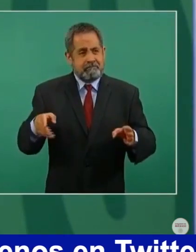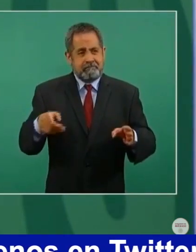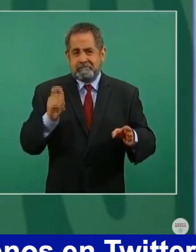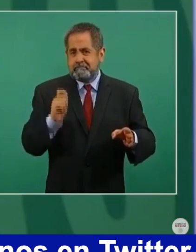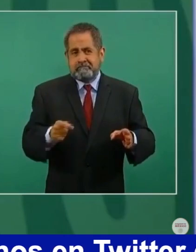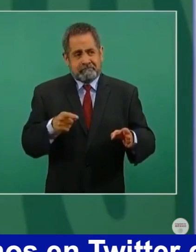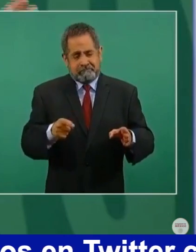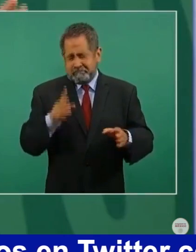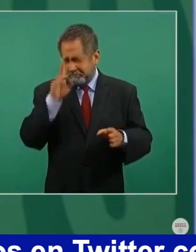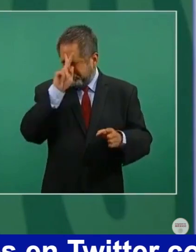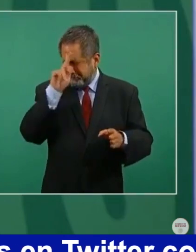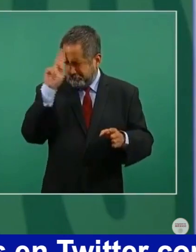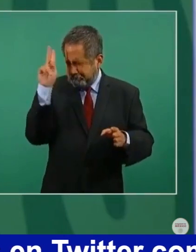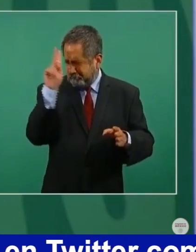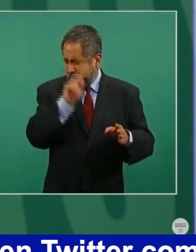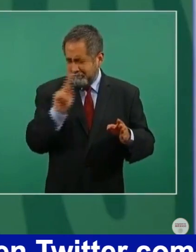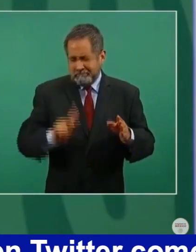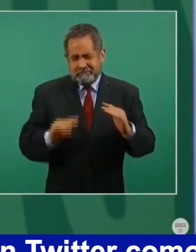de